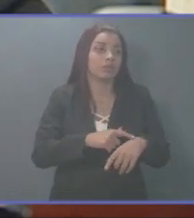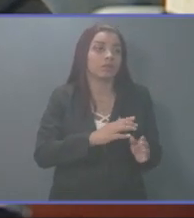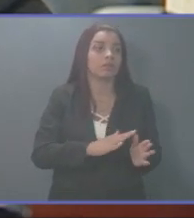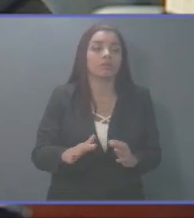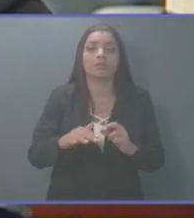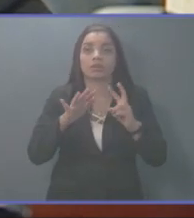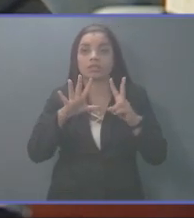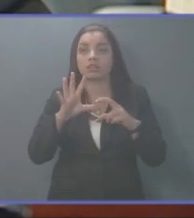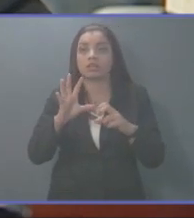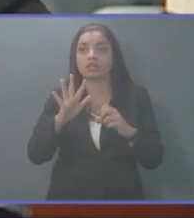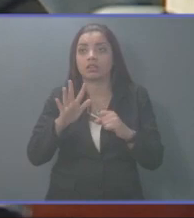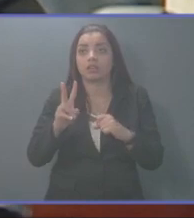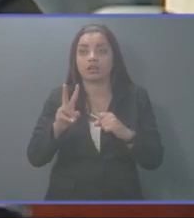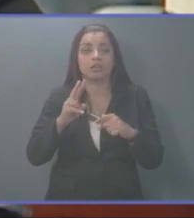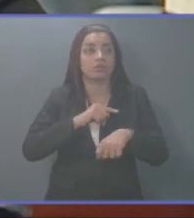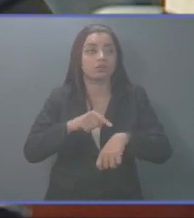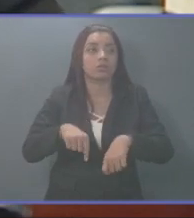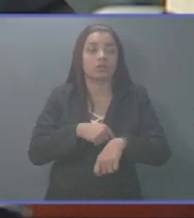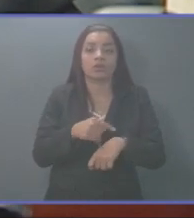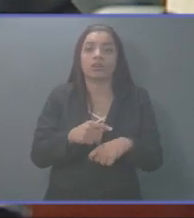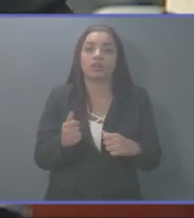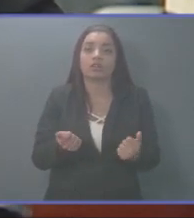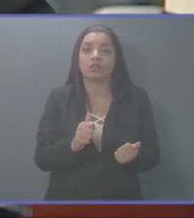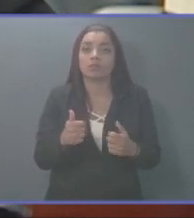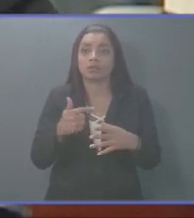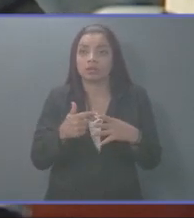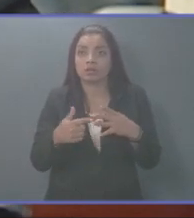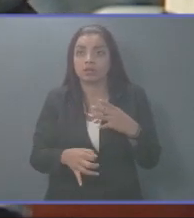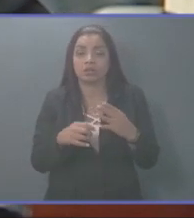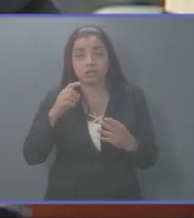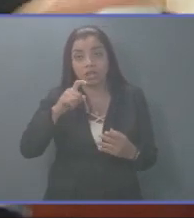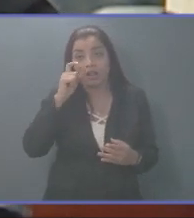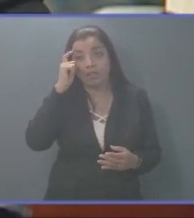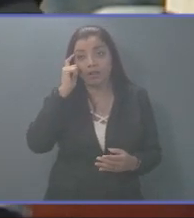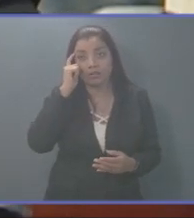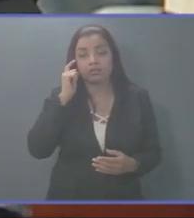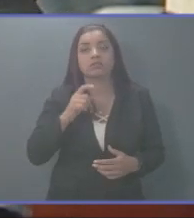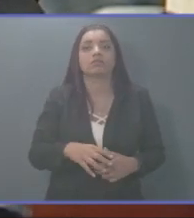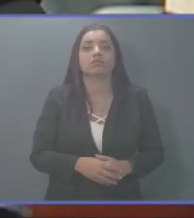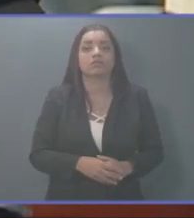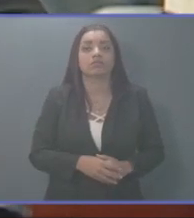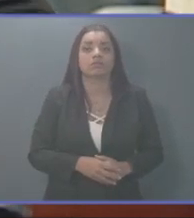a 72 horas o según se determine en el análisis.